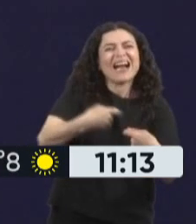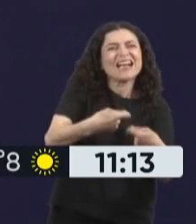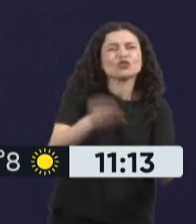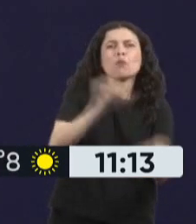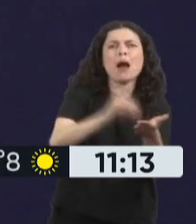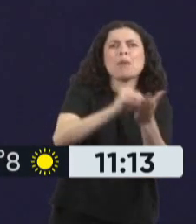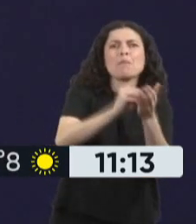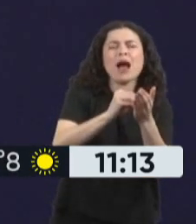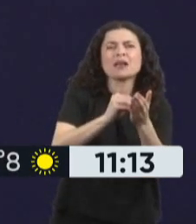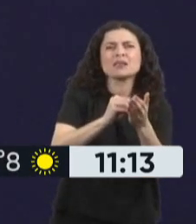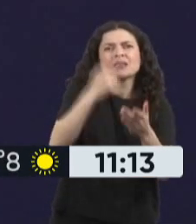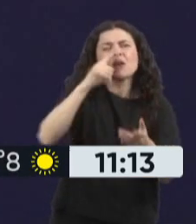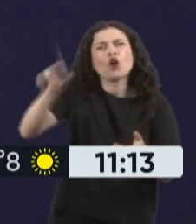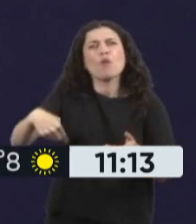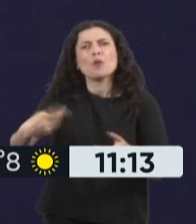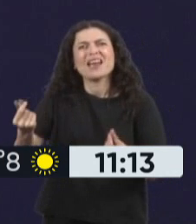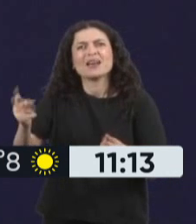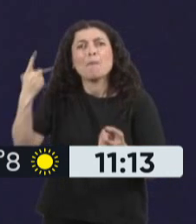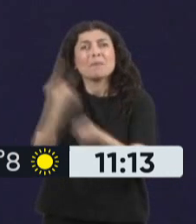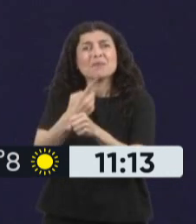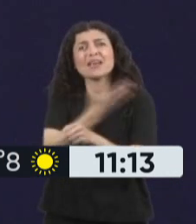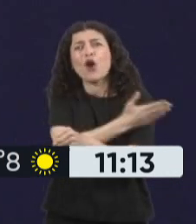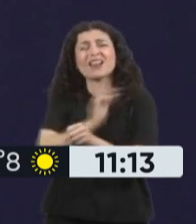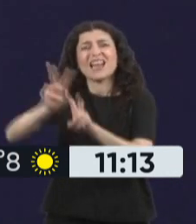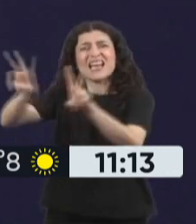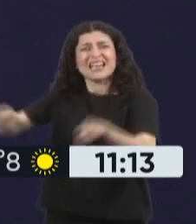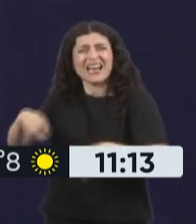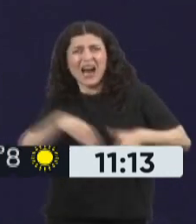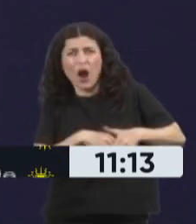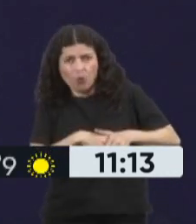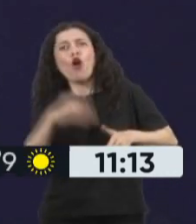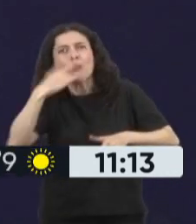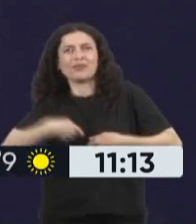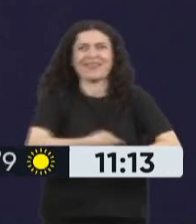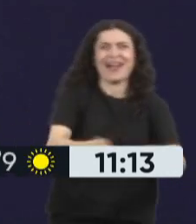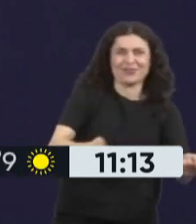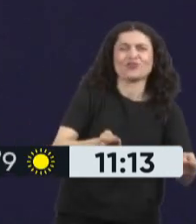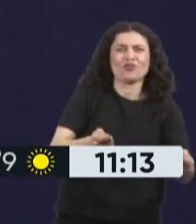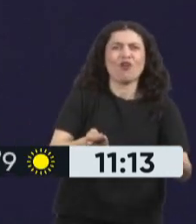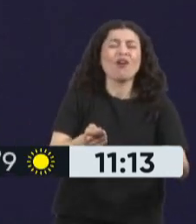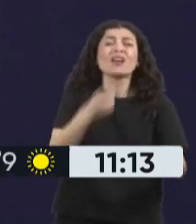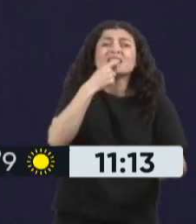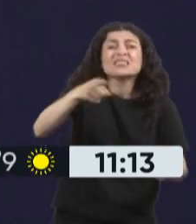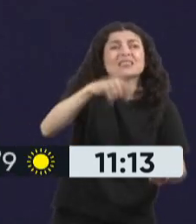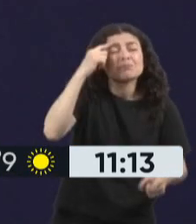otra razón para hacer eso que no sea efectivamente romper con el equilibrio de las cuentas públicas, independientemente de